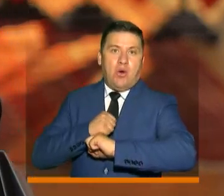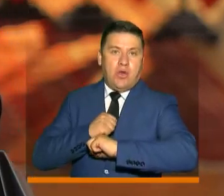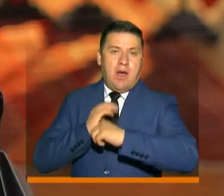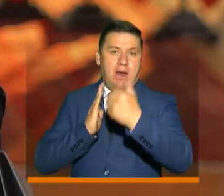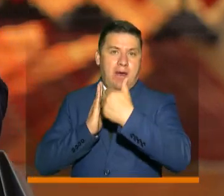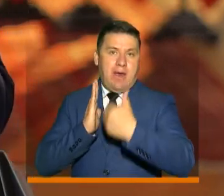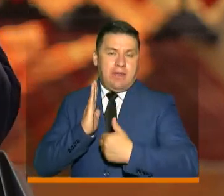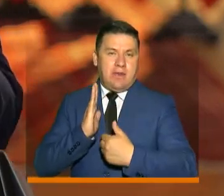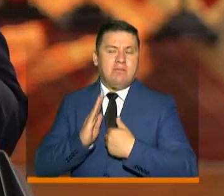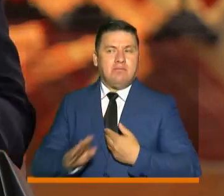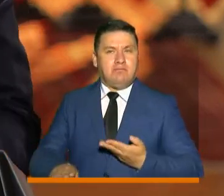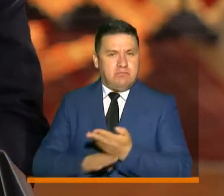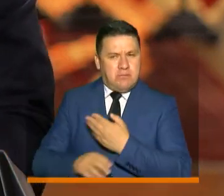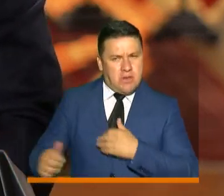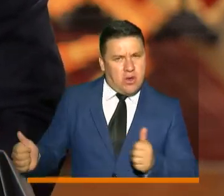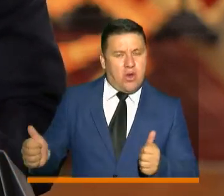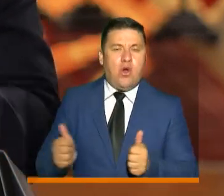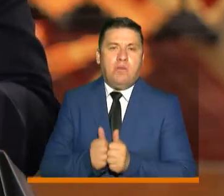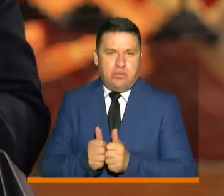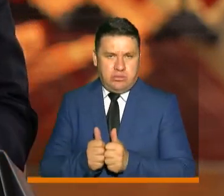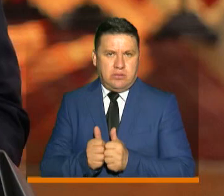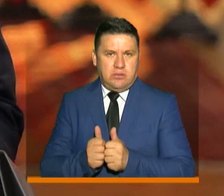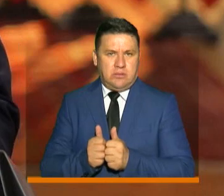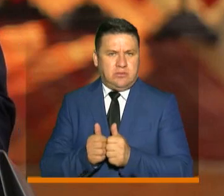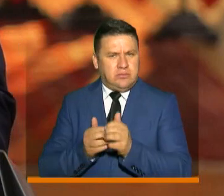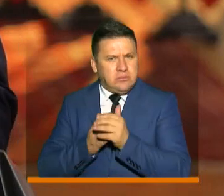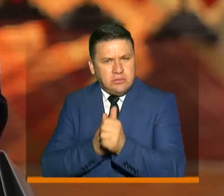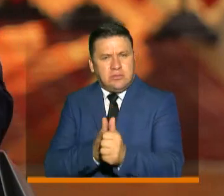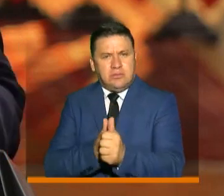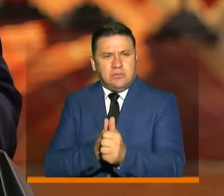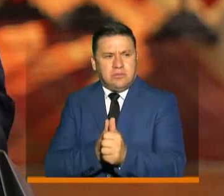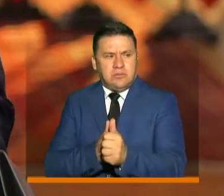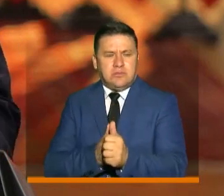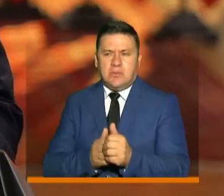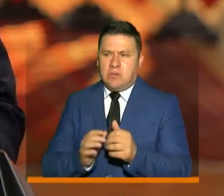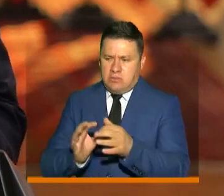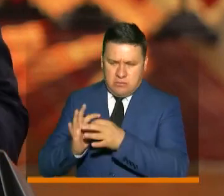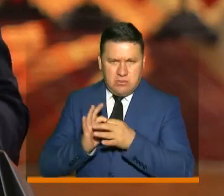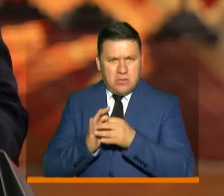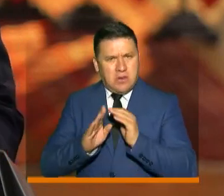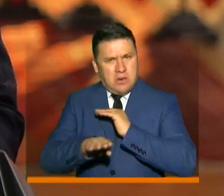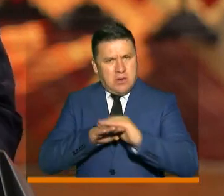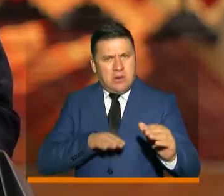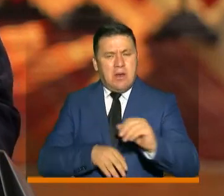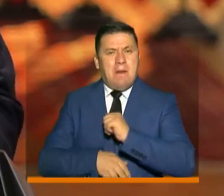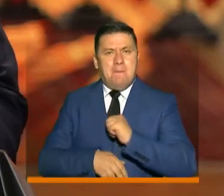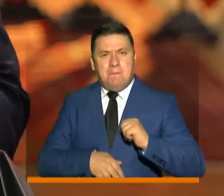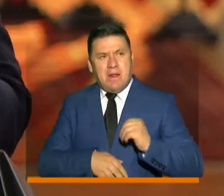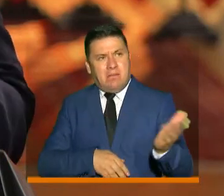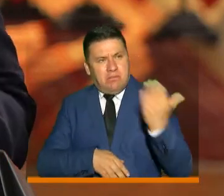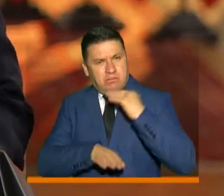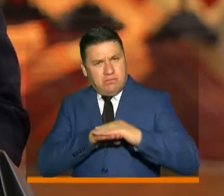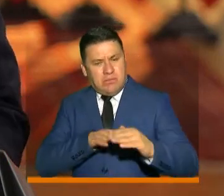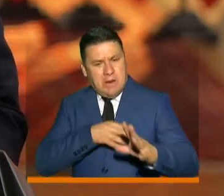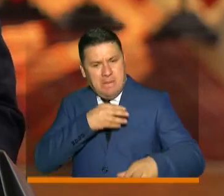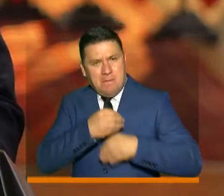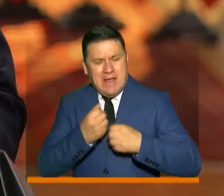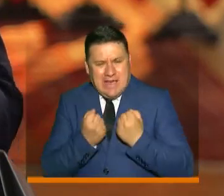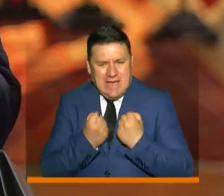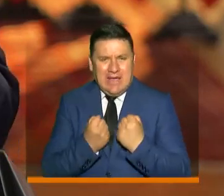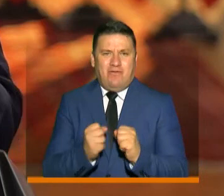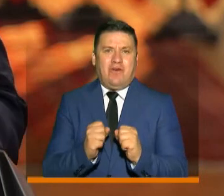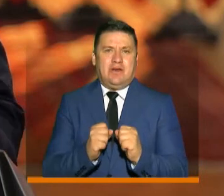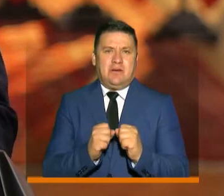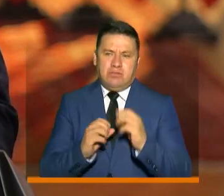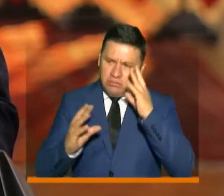le he pedido que me acompañe en su seguimiento y que juntos podamos invitar al sector privado para sumar esfuerzos